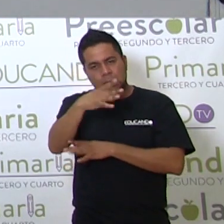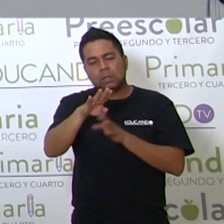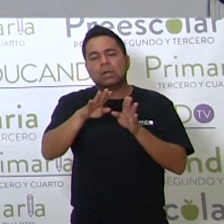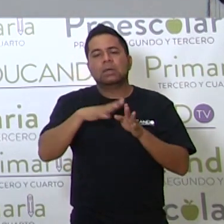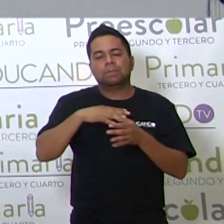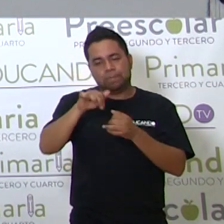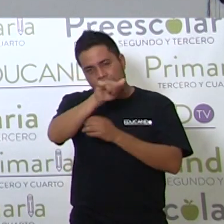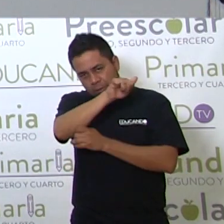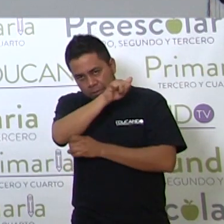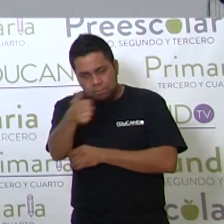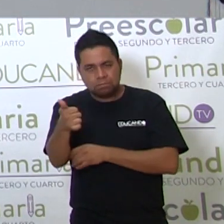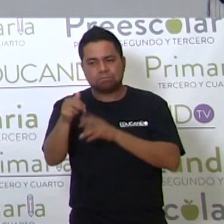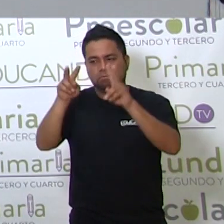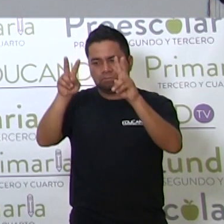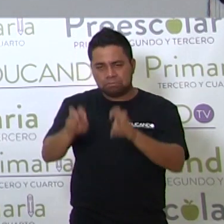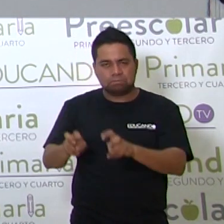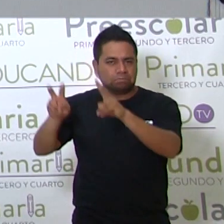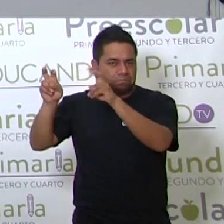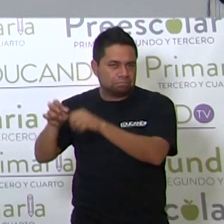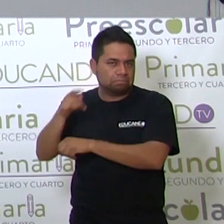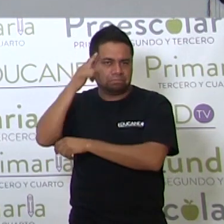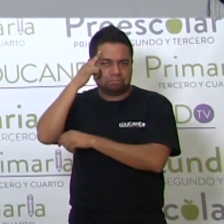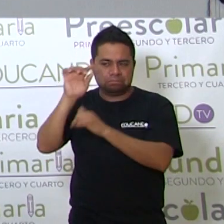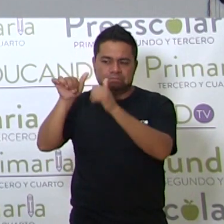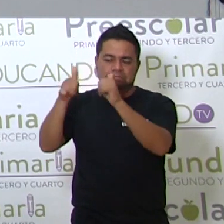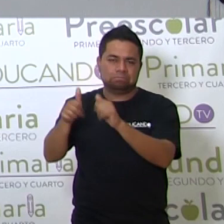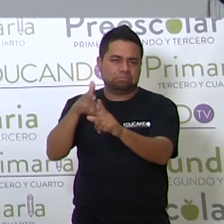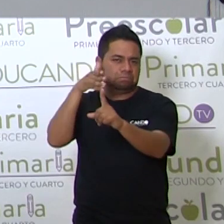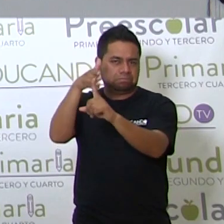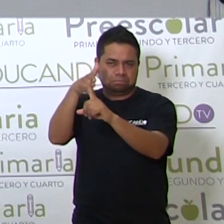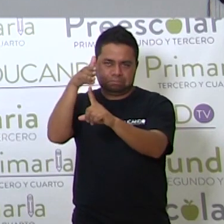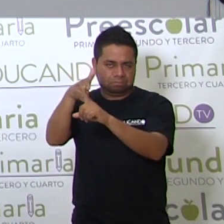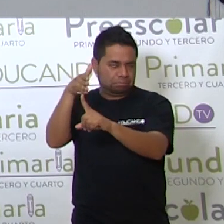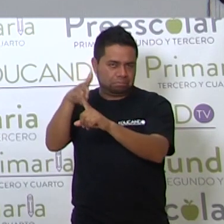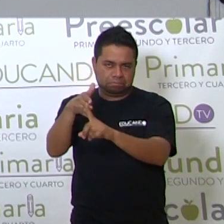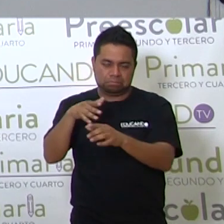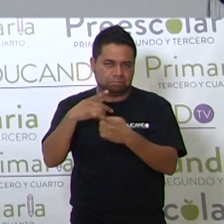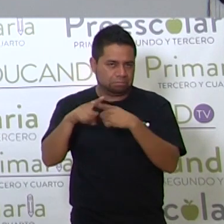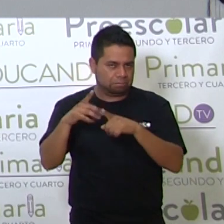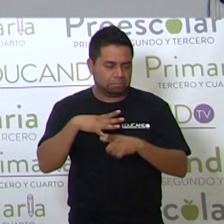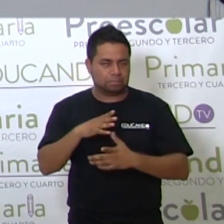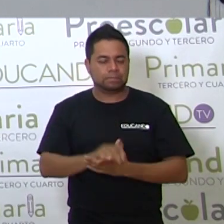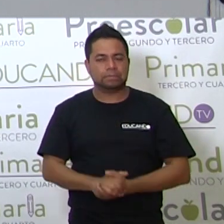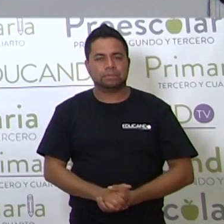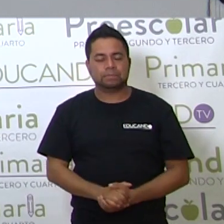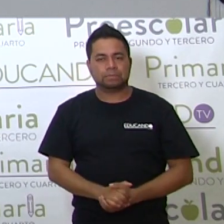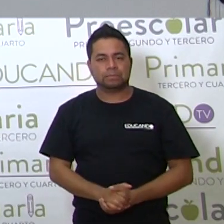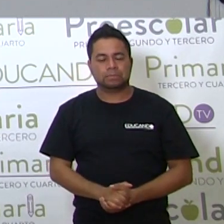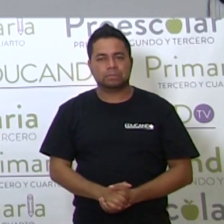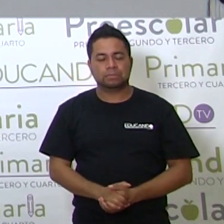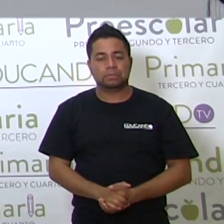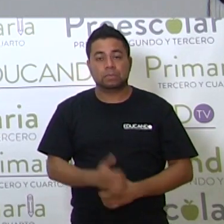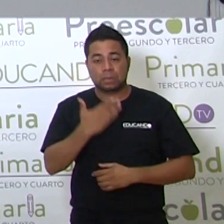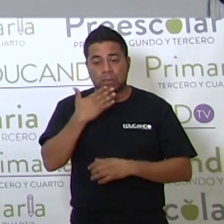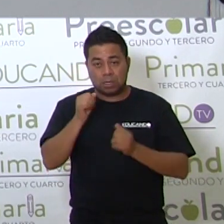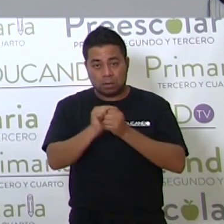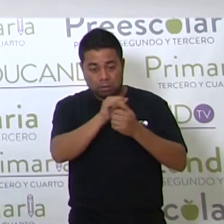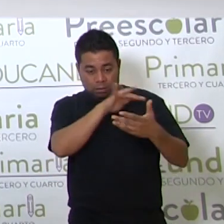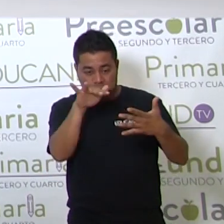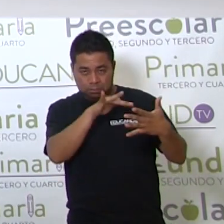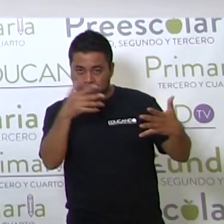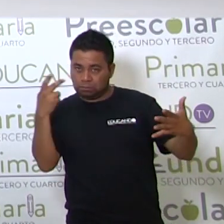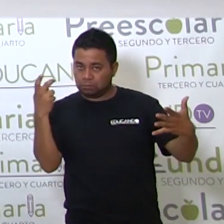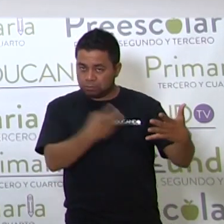otros derroteros y hacia otras expresiones artísticas como el cine. Pues bien, a partir de ese texto